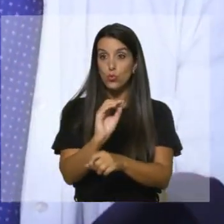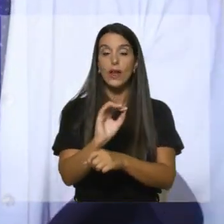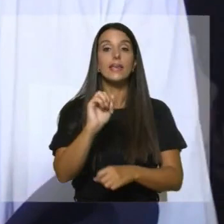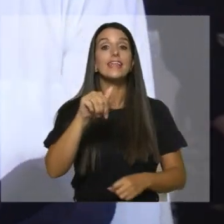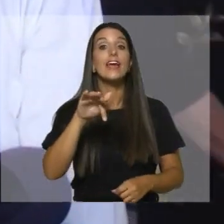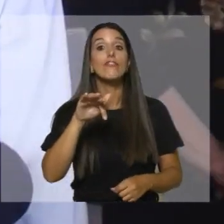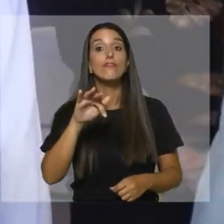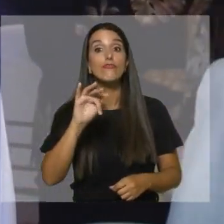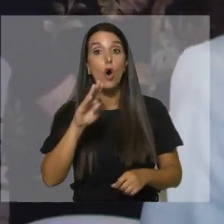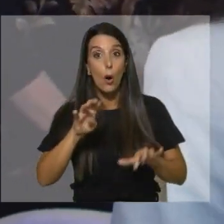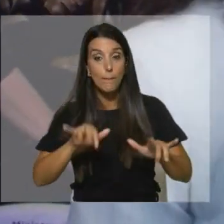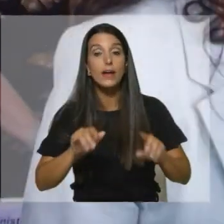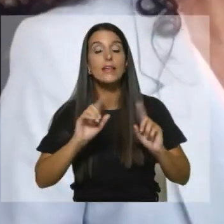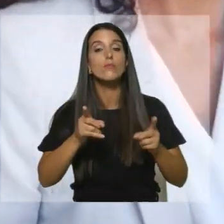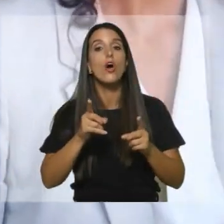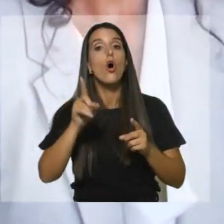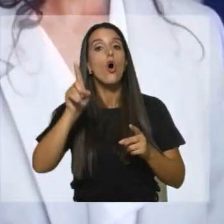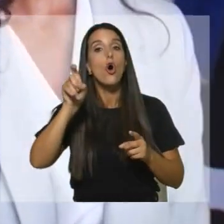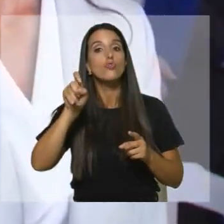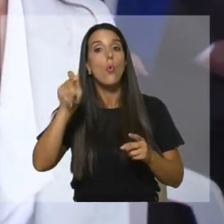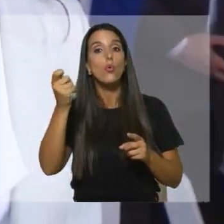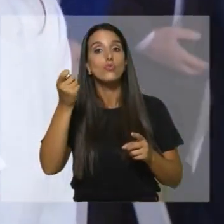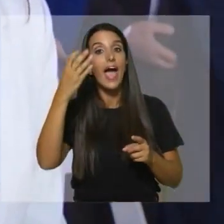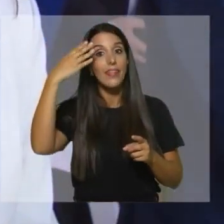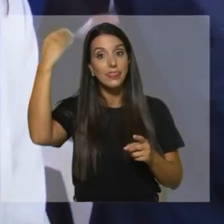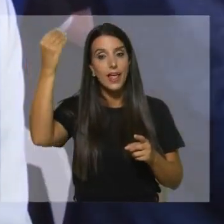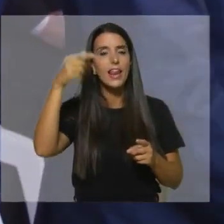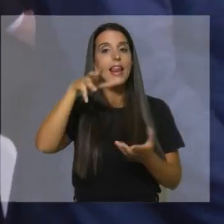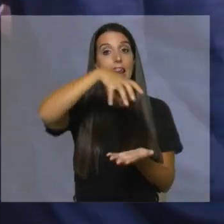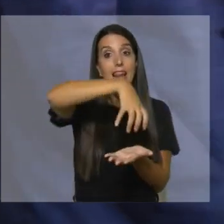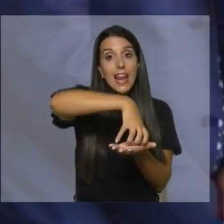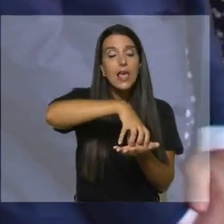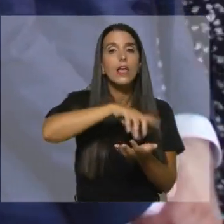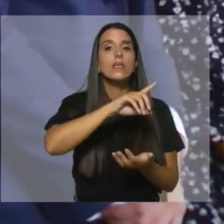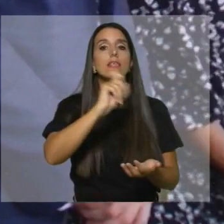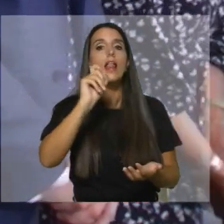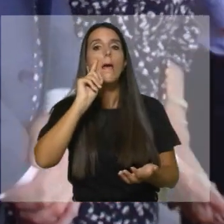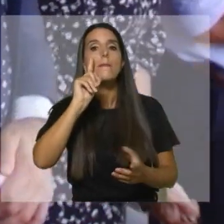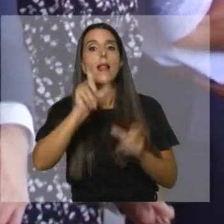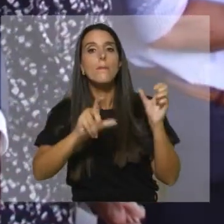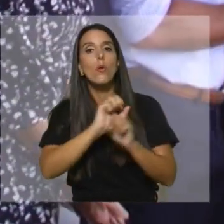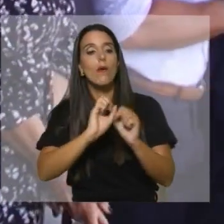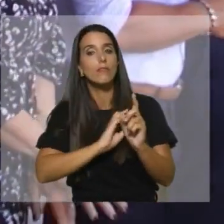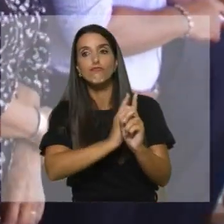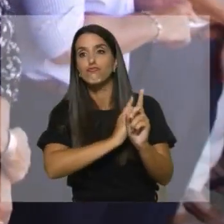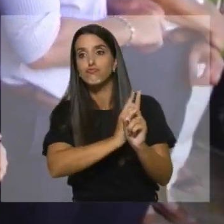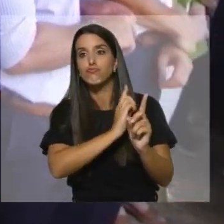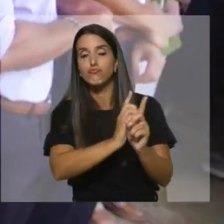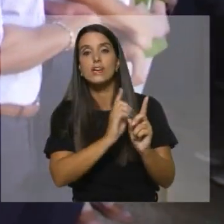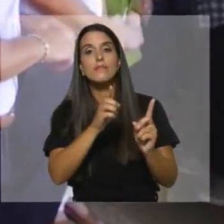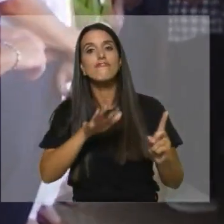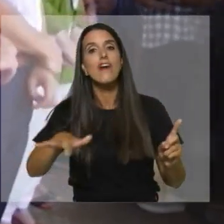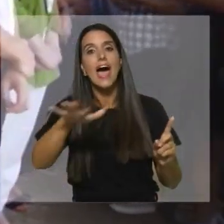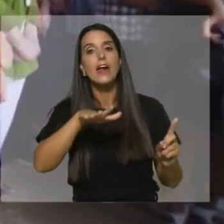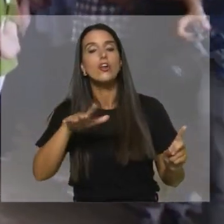INEFOP, OCE, UTE y ANTEL. El radio de acción abarcará la atención de unas 100.000 personas y comprenderá principalmente población de los barrios